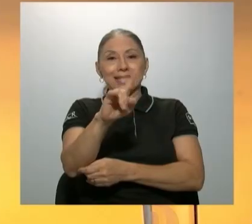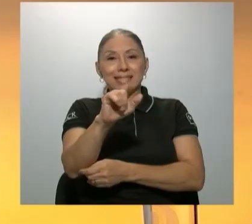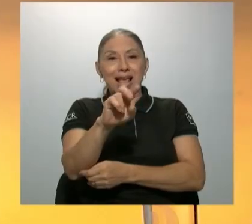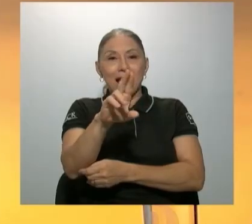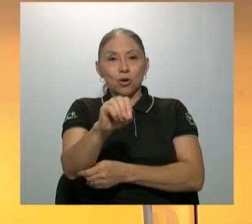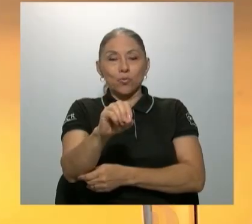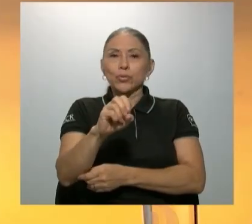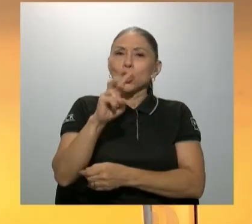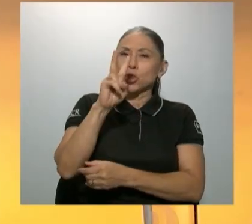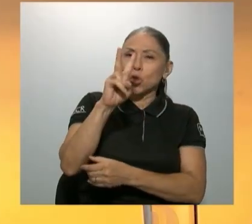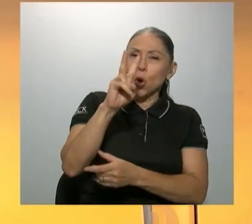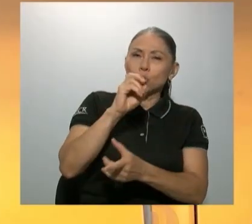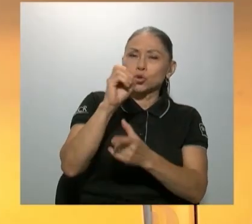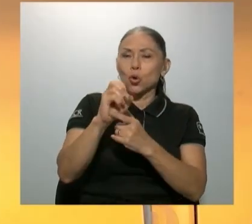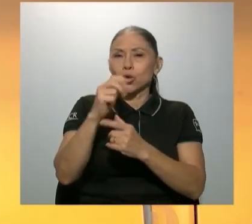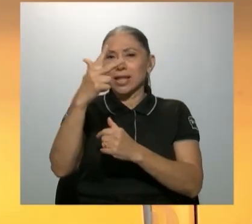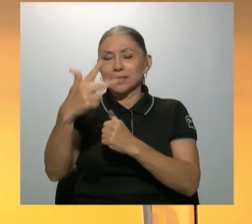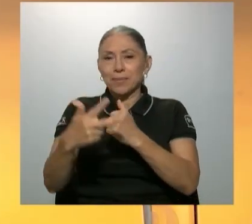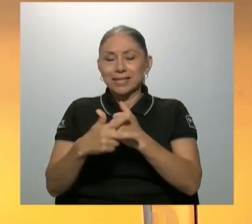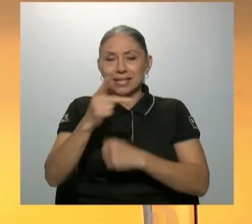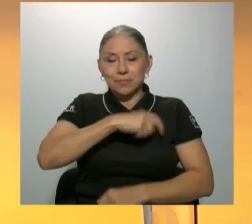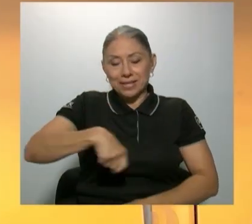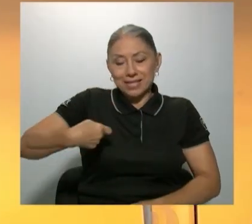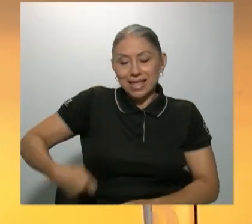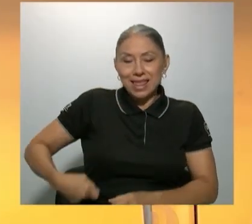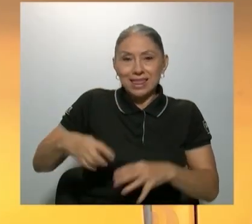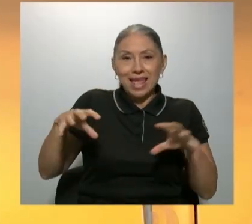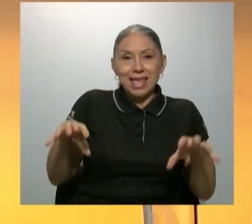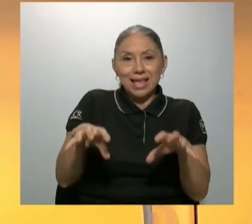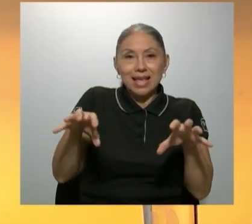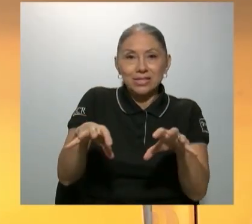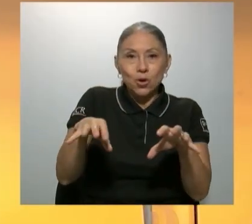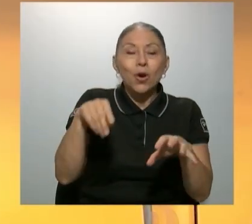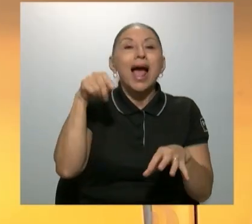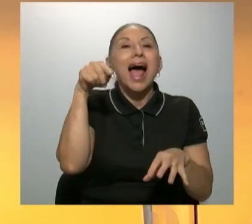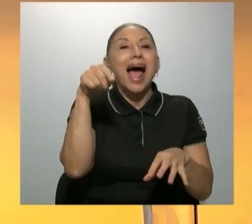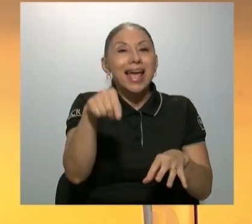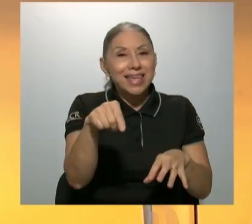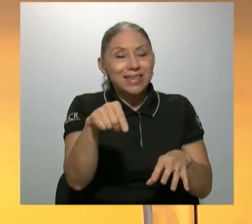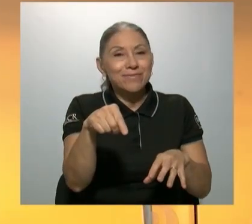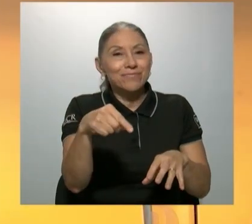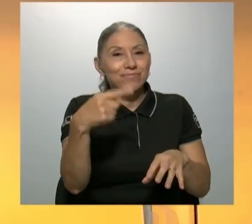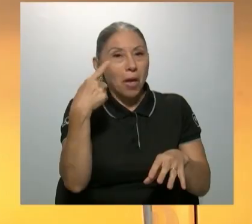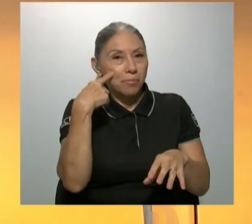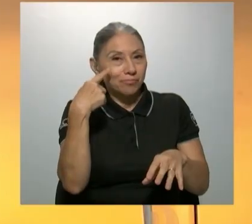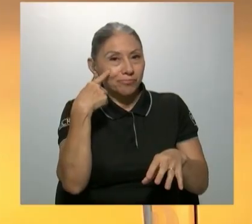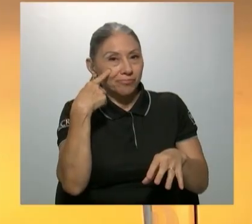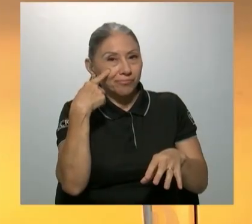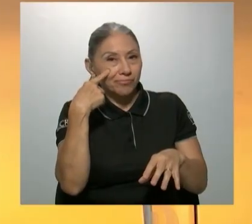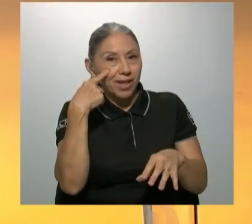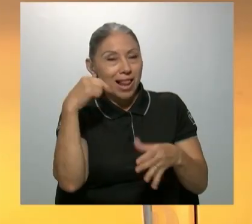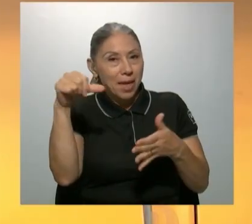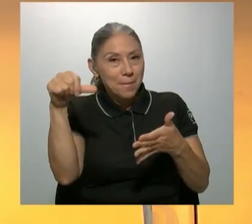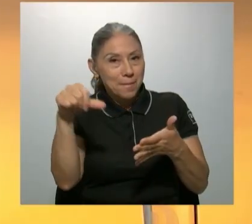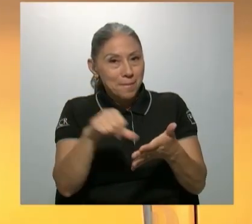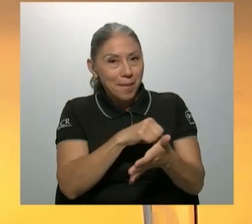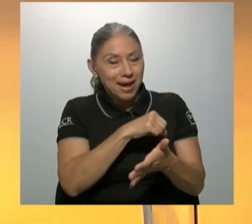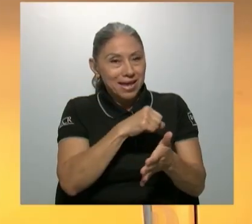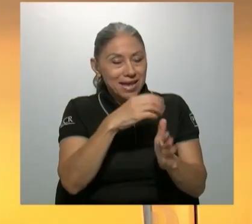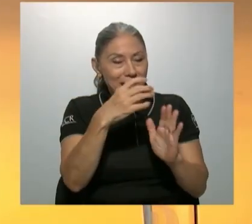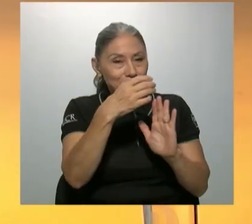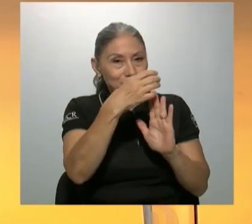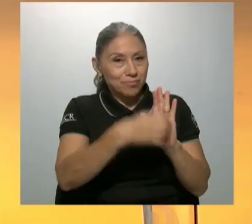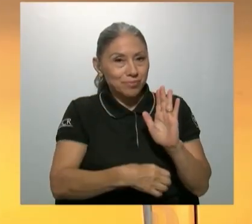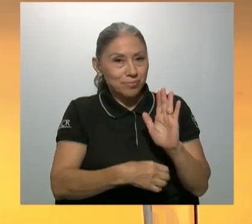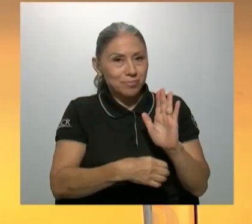en acción. Ahí aparece la referencia de la página que tal vez mejor, ¿para qué la invento